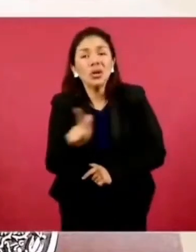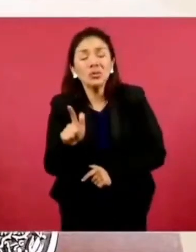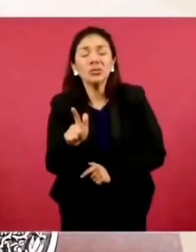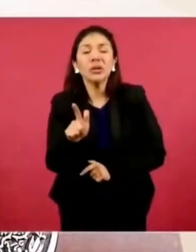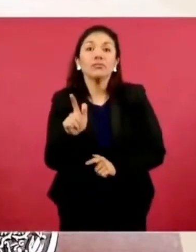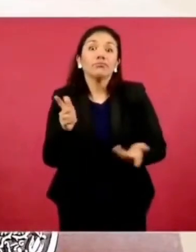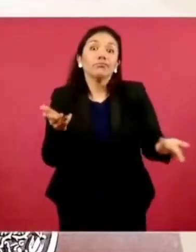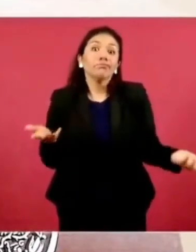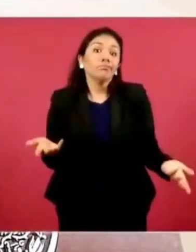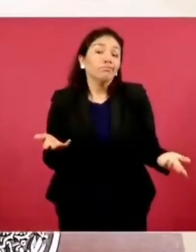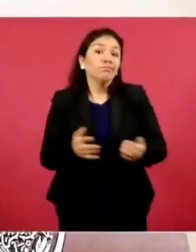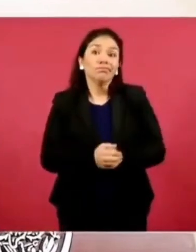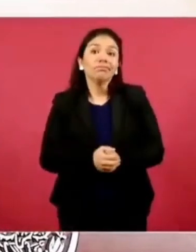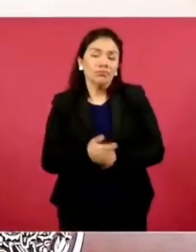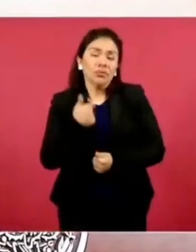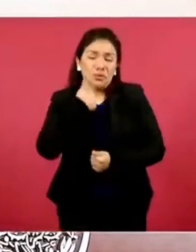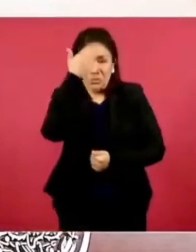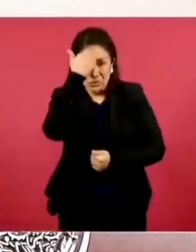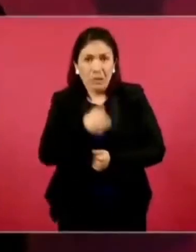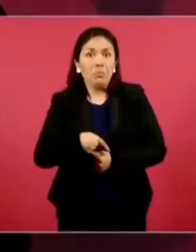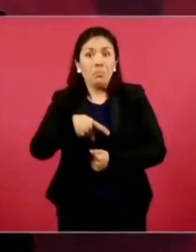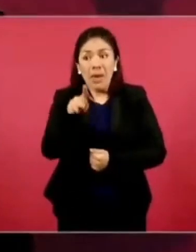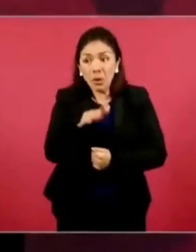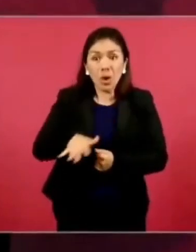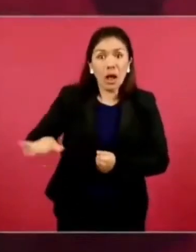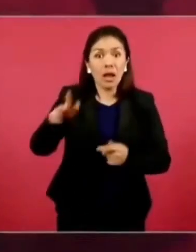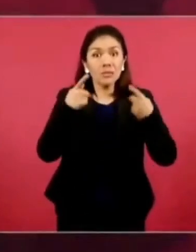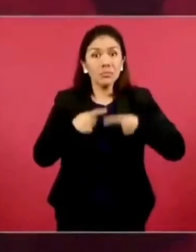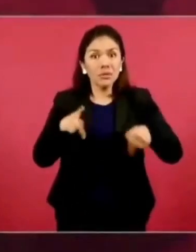Pero yo estoy seguro que a la gente sí.